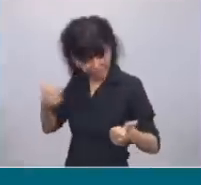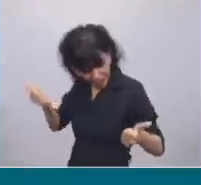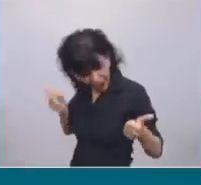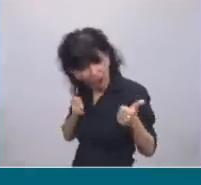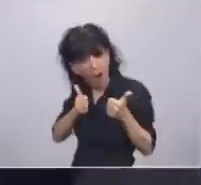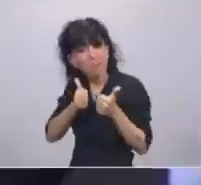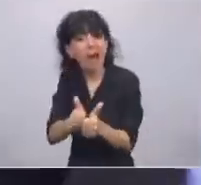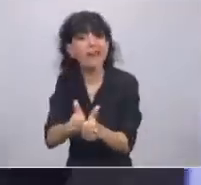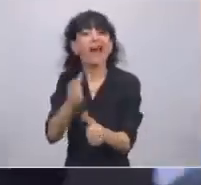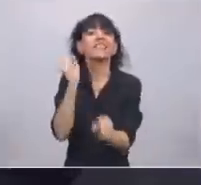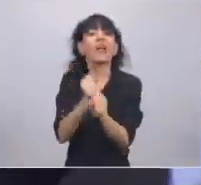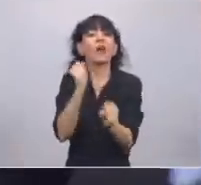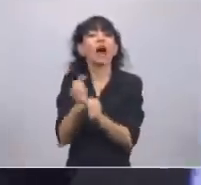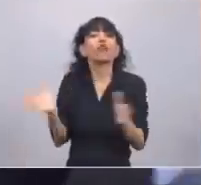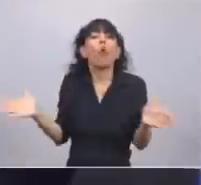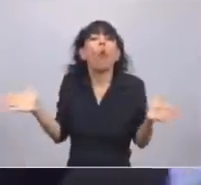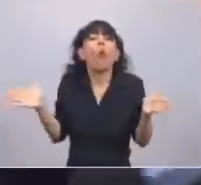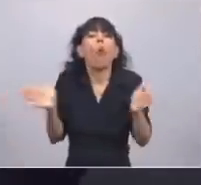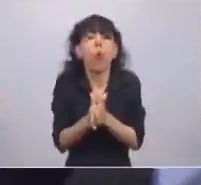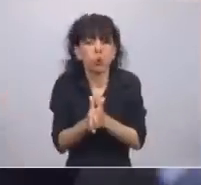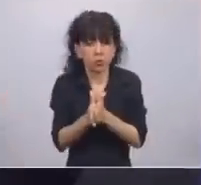trabajando juntos